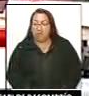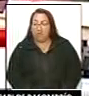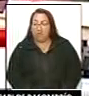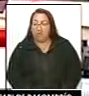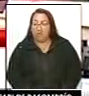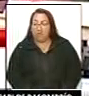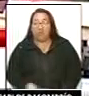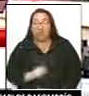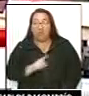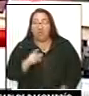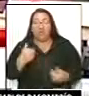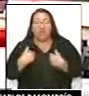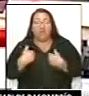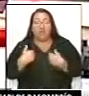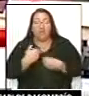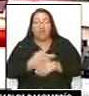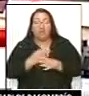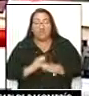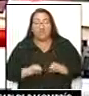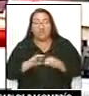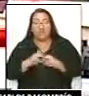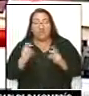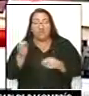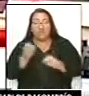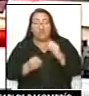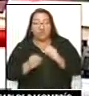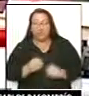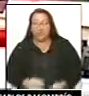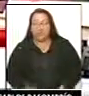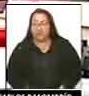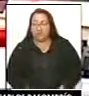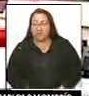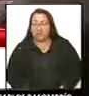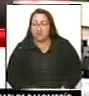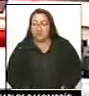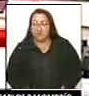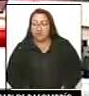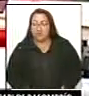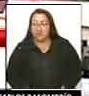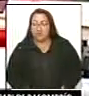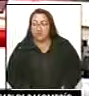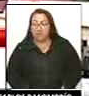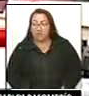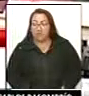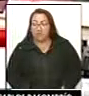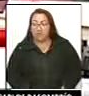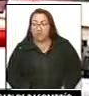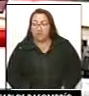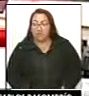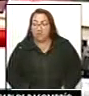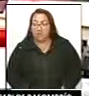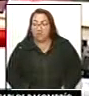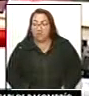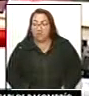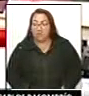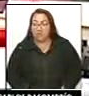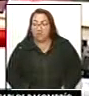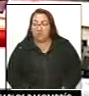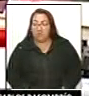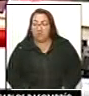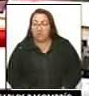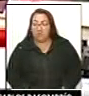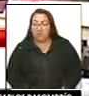Si es que no tienen la capacidad administrativa de resolver todos esos temas, ¿no? Por eso también mi duda